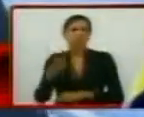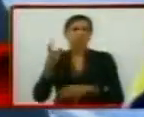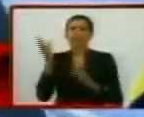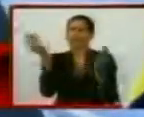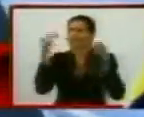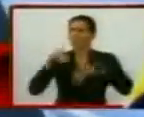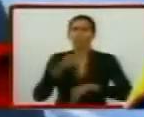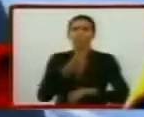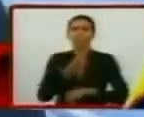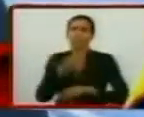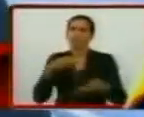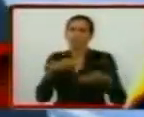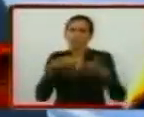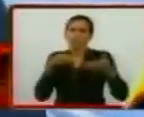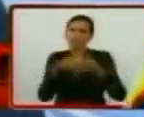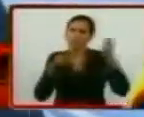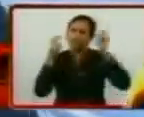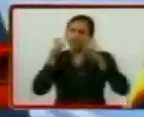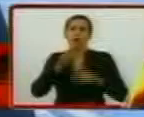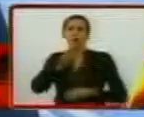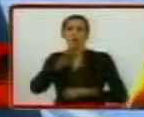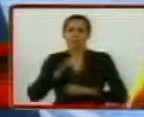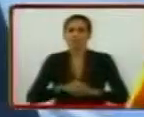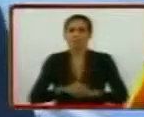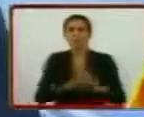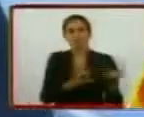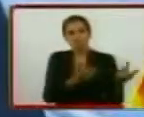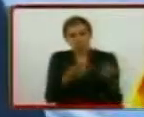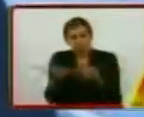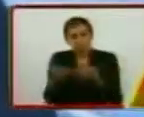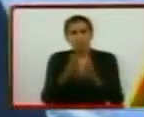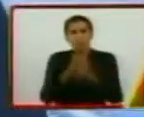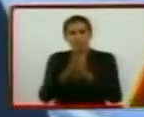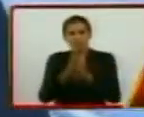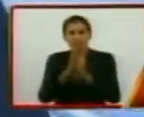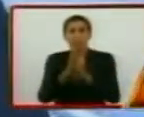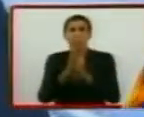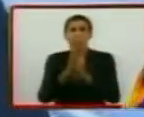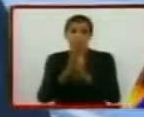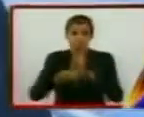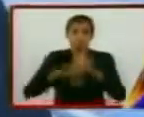el comandante presidente Hugo Chávez. La invitación es a ejercer su libertad de expresión con responsabilidad.